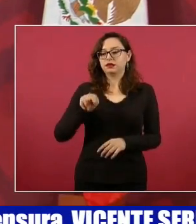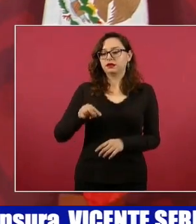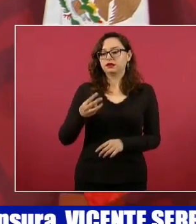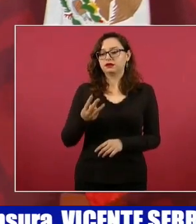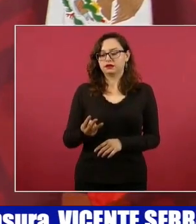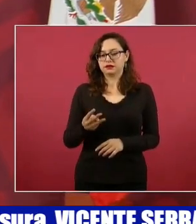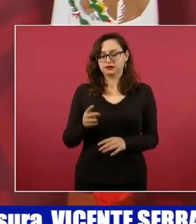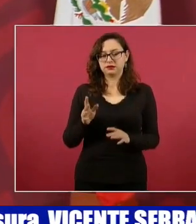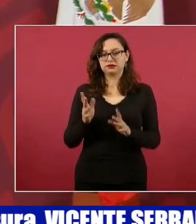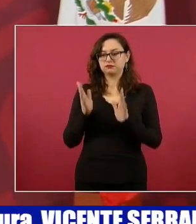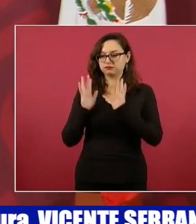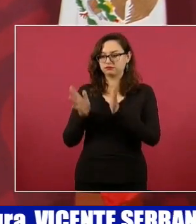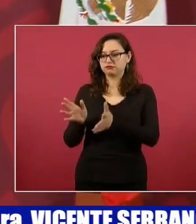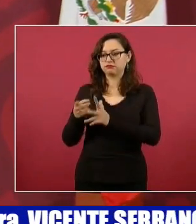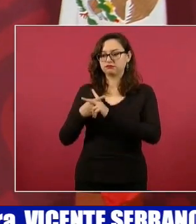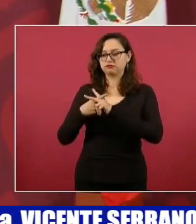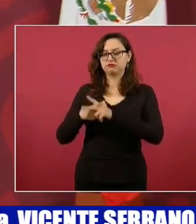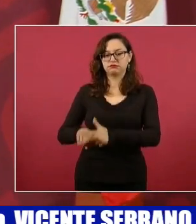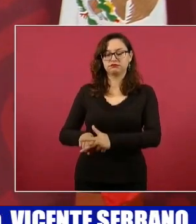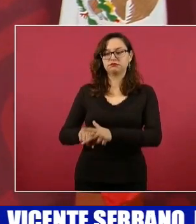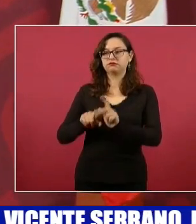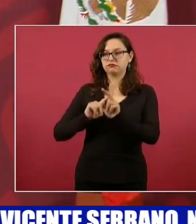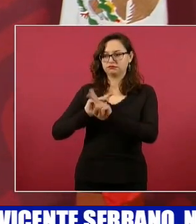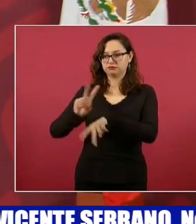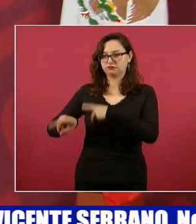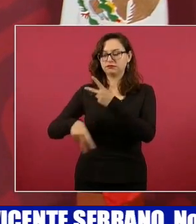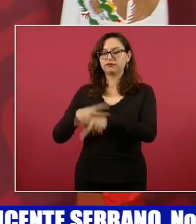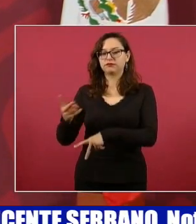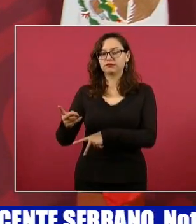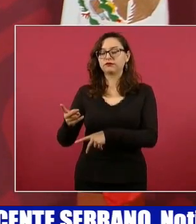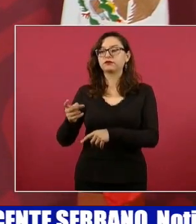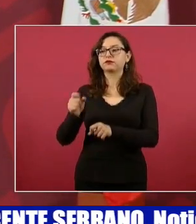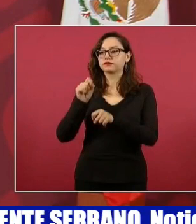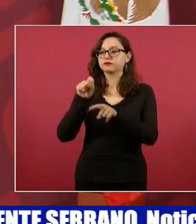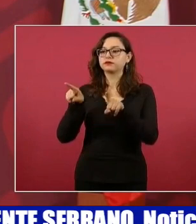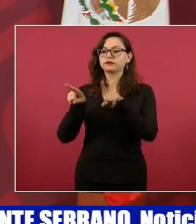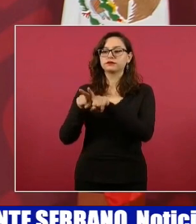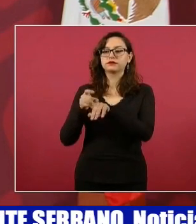y se está trabajando de manera coordinada con autoridades